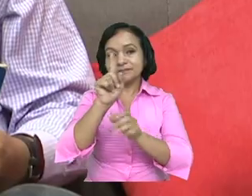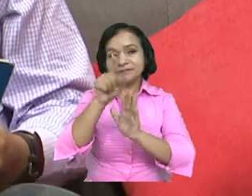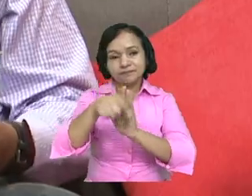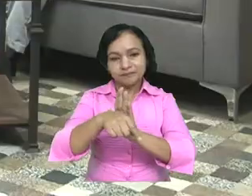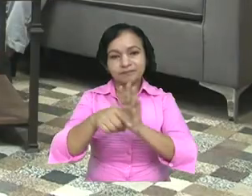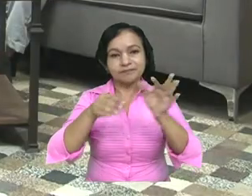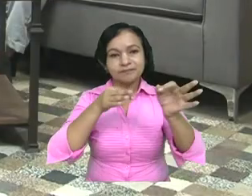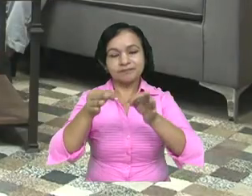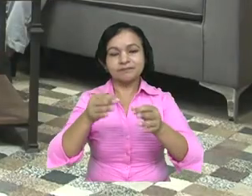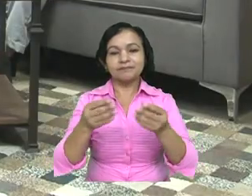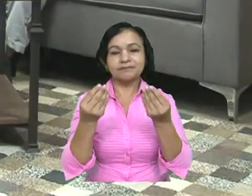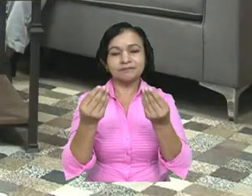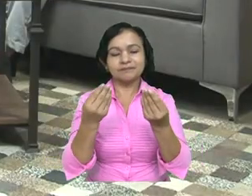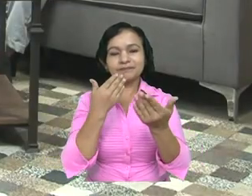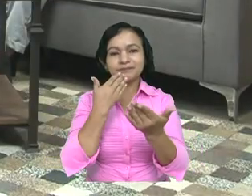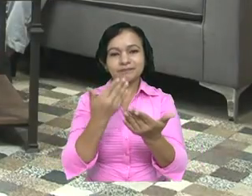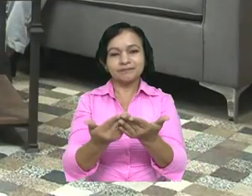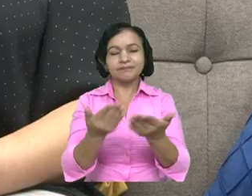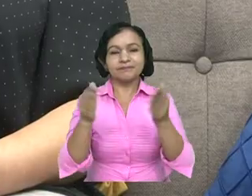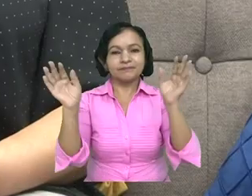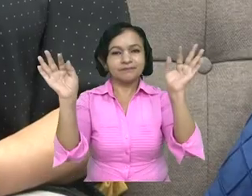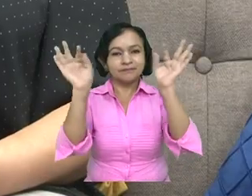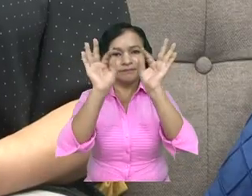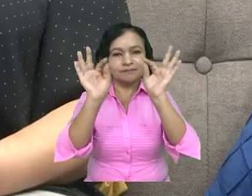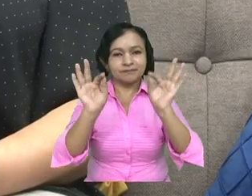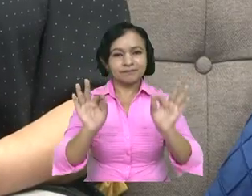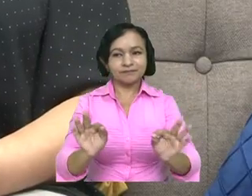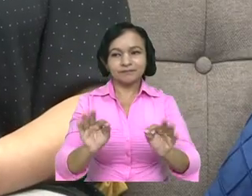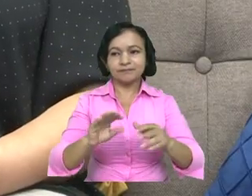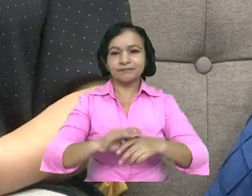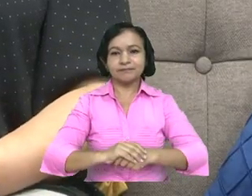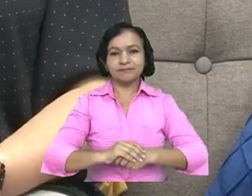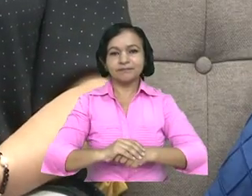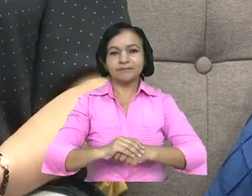ahí. Muchas gracias. Bueno, felicitar, ¿verdad?